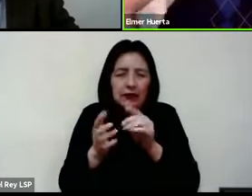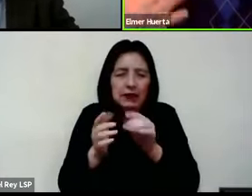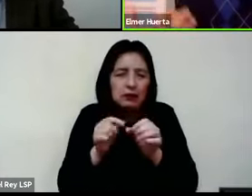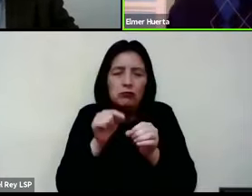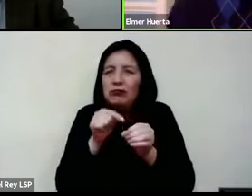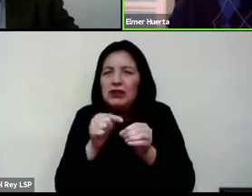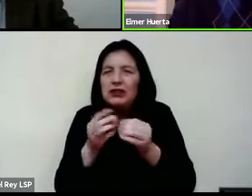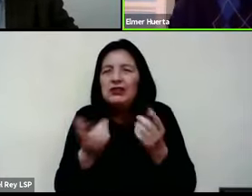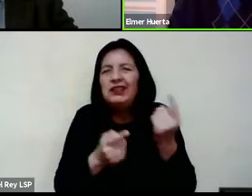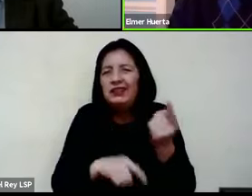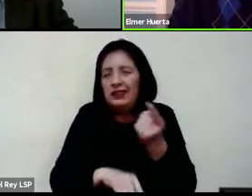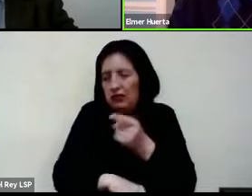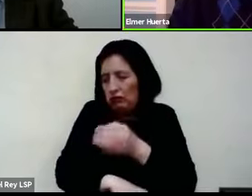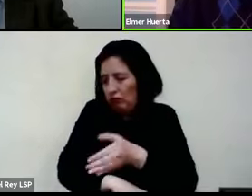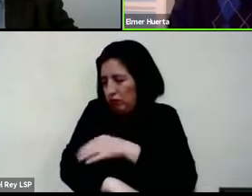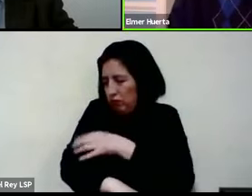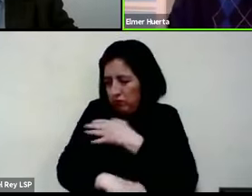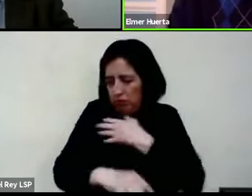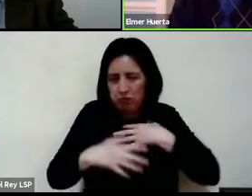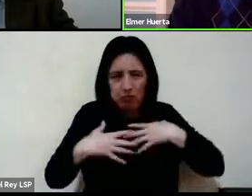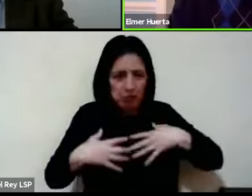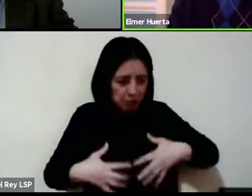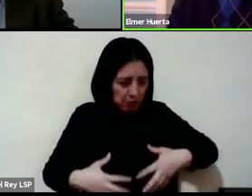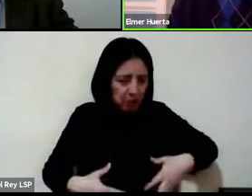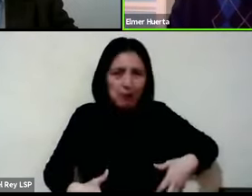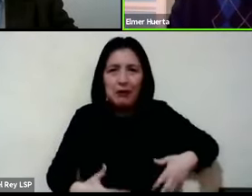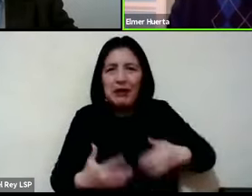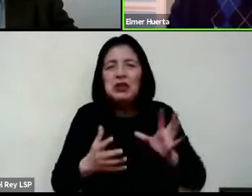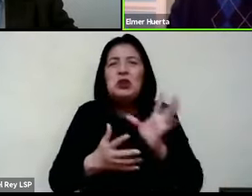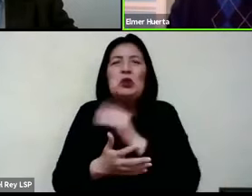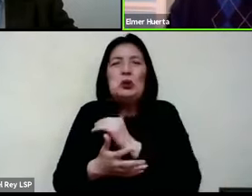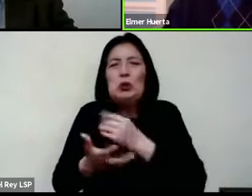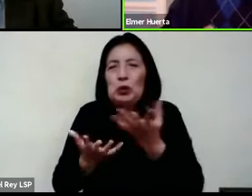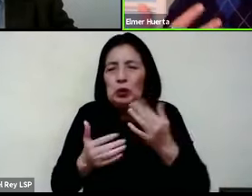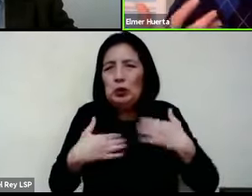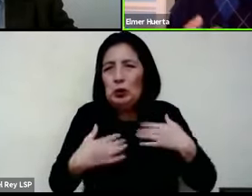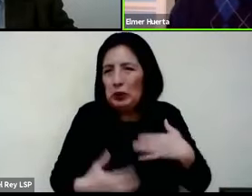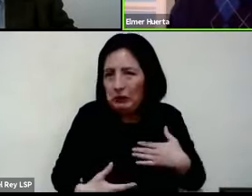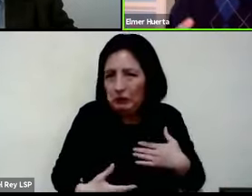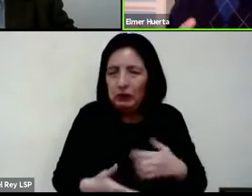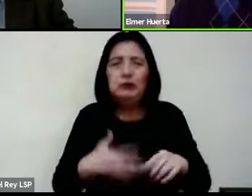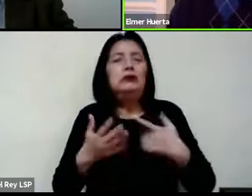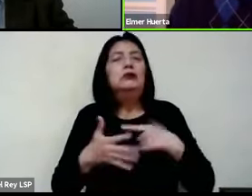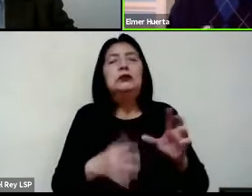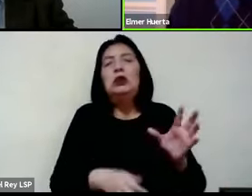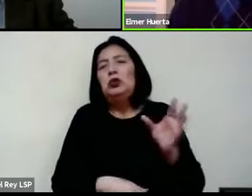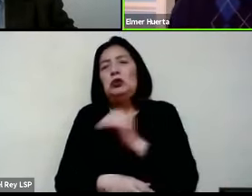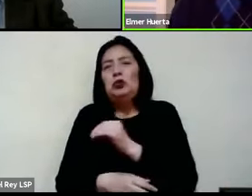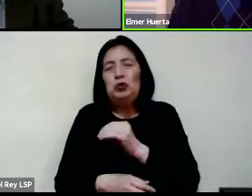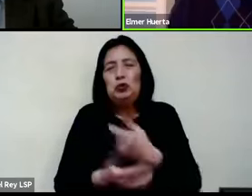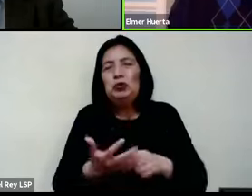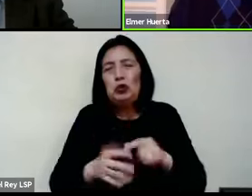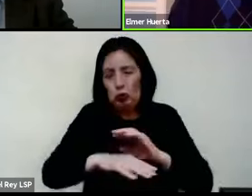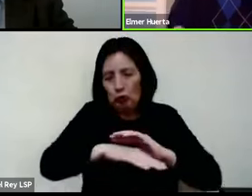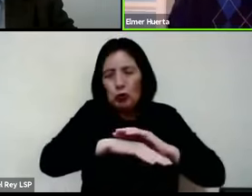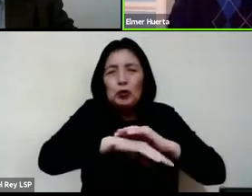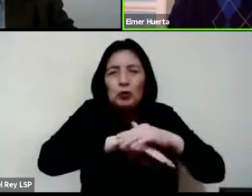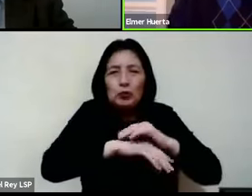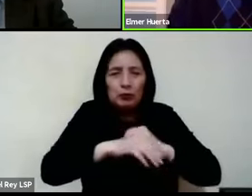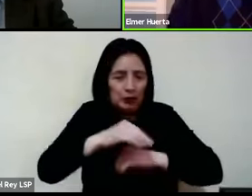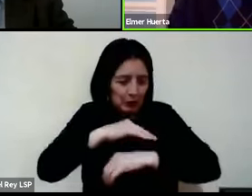repartidos en casi todos los tejidos del cuerpo. Se puede decir entonces que prácticamente todos los tejidos corporales